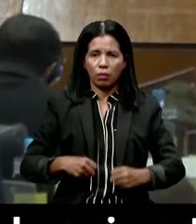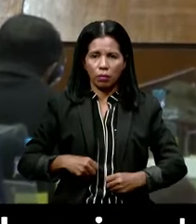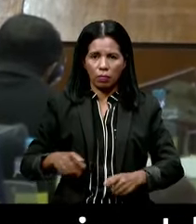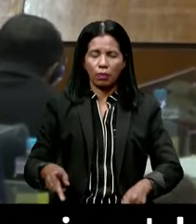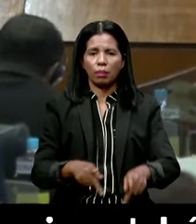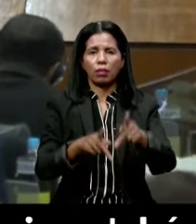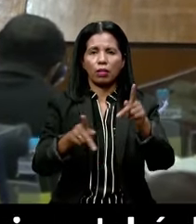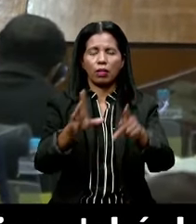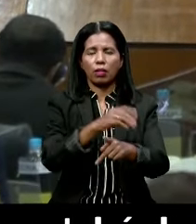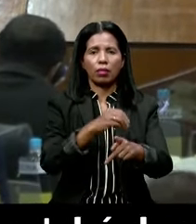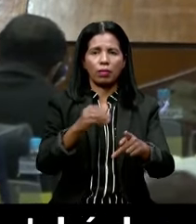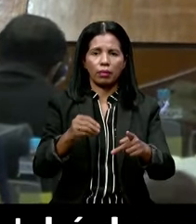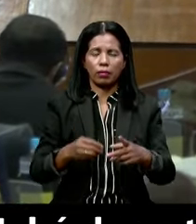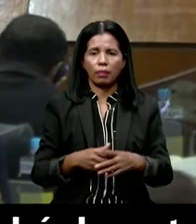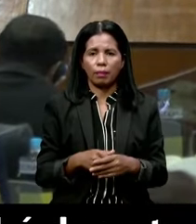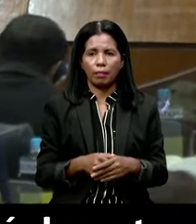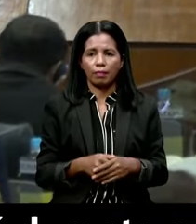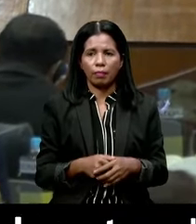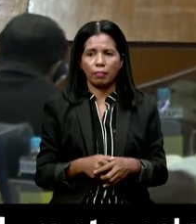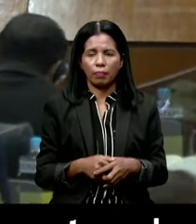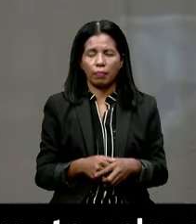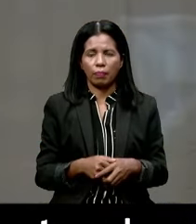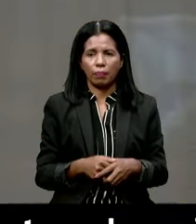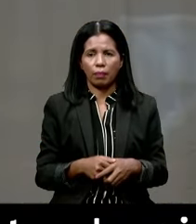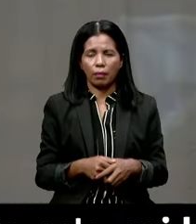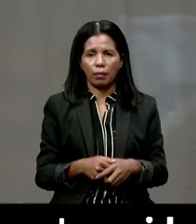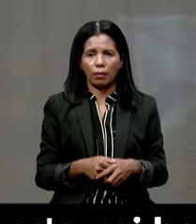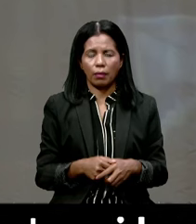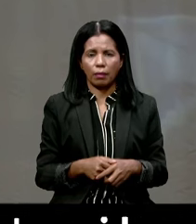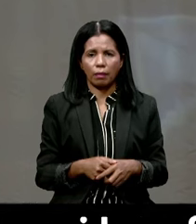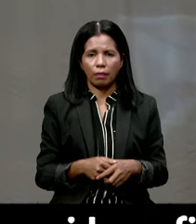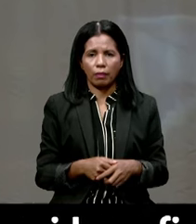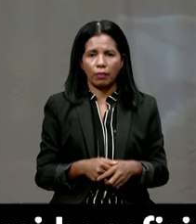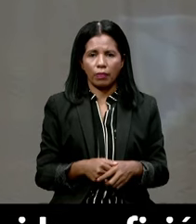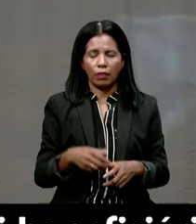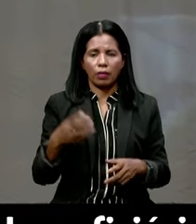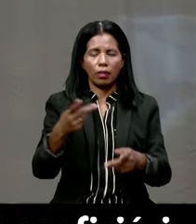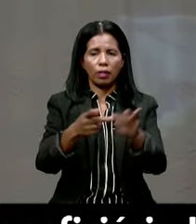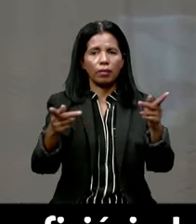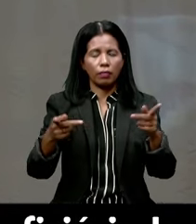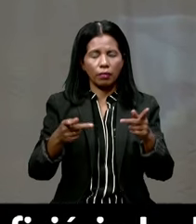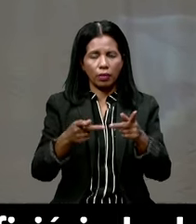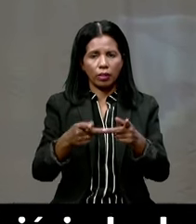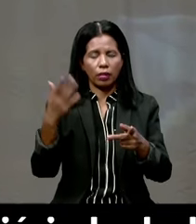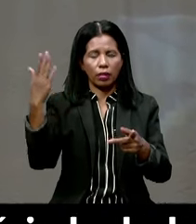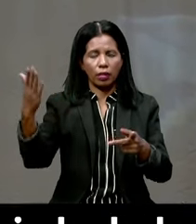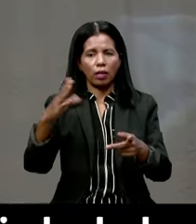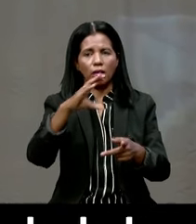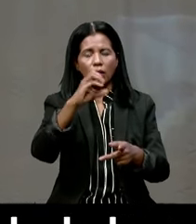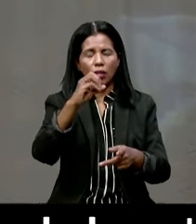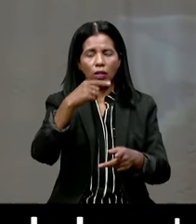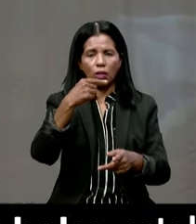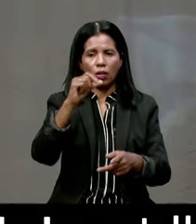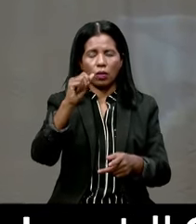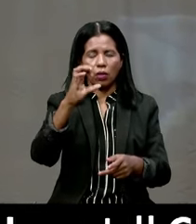estraga paisagem. Situação e a santuário João Paulo II ne bama ka a liliu e a